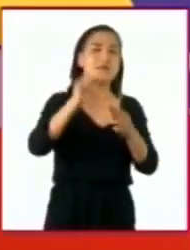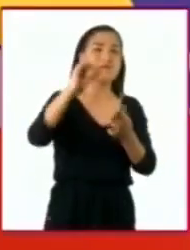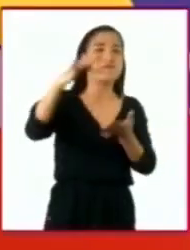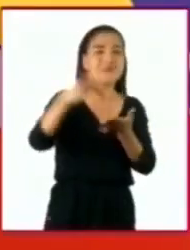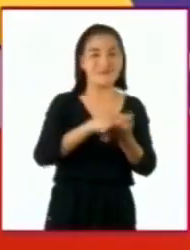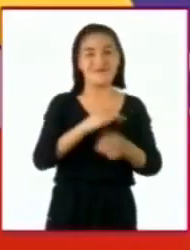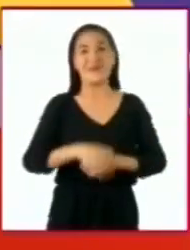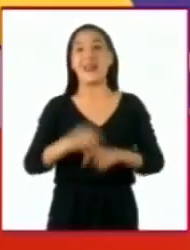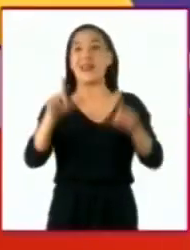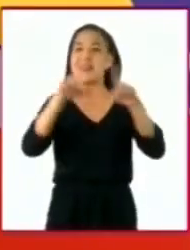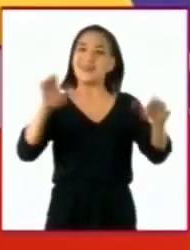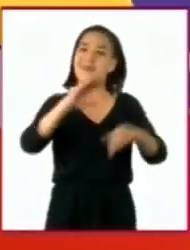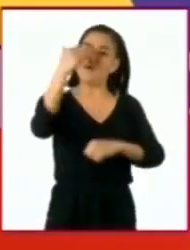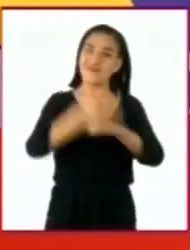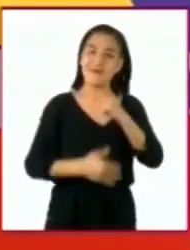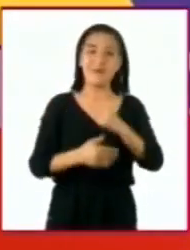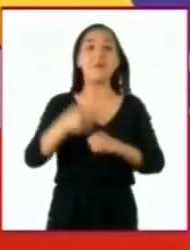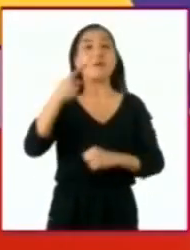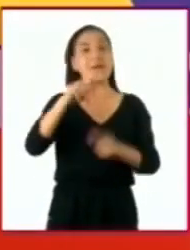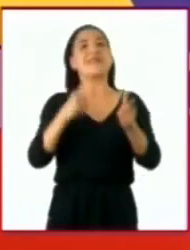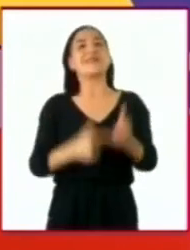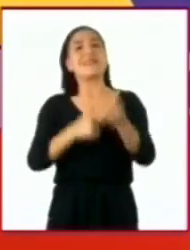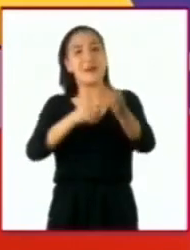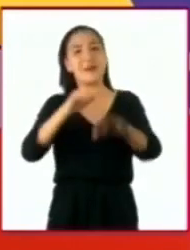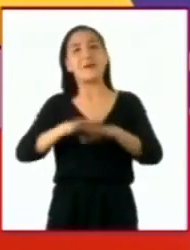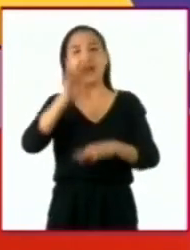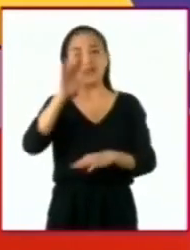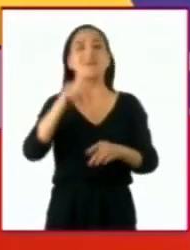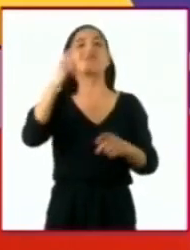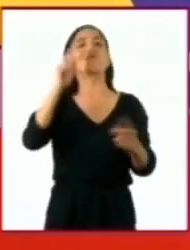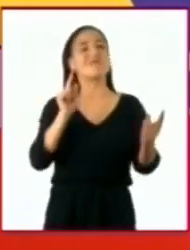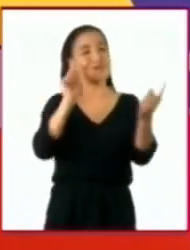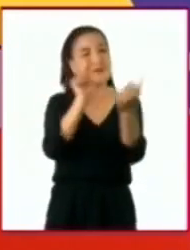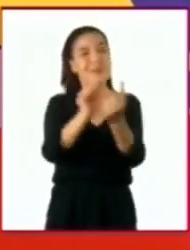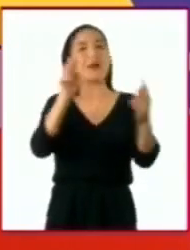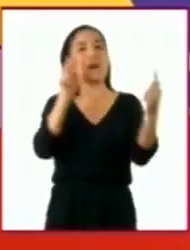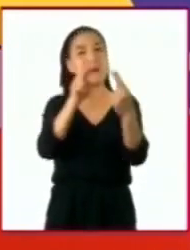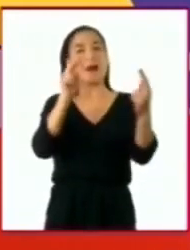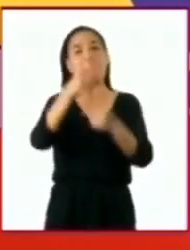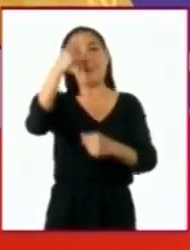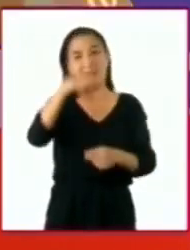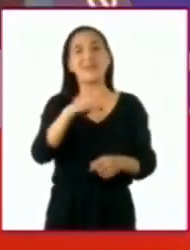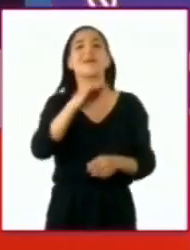¡Listo! Terminamos. Pero aún tendremos más encuentros para seguir explorando sobre el